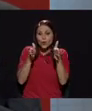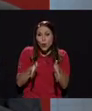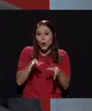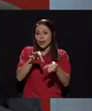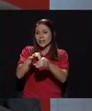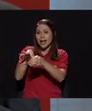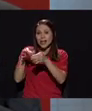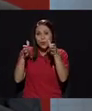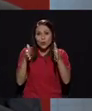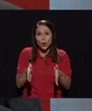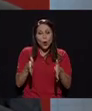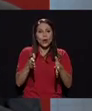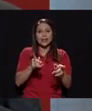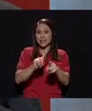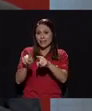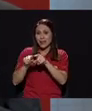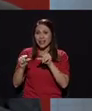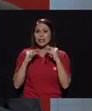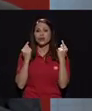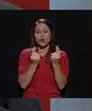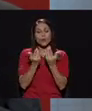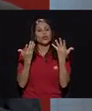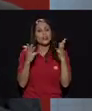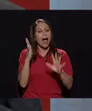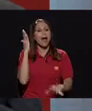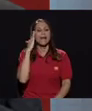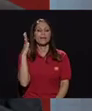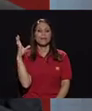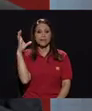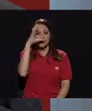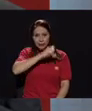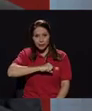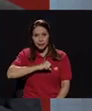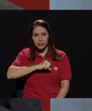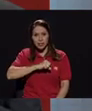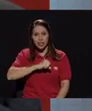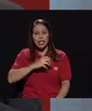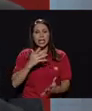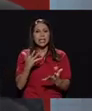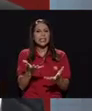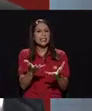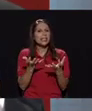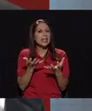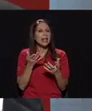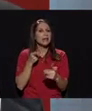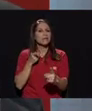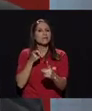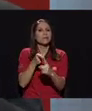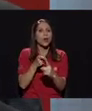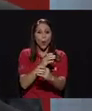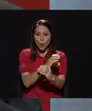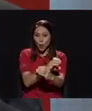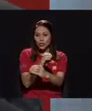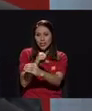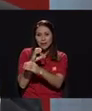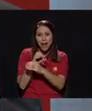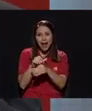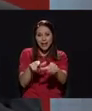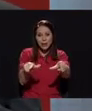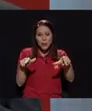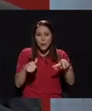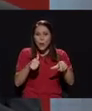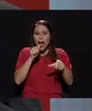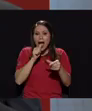los agricultores, de parte de los diferentes grupos que intervienen, y se busca cómo conservarlos, cómo